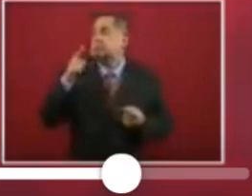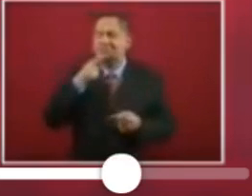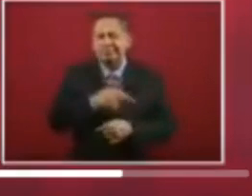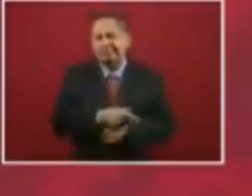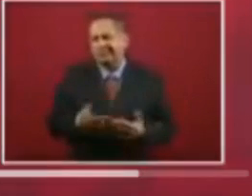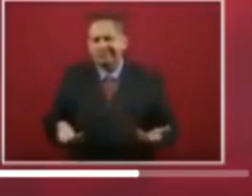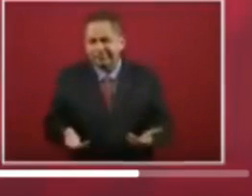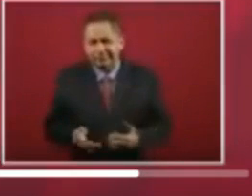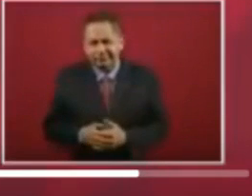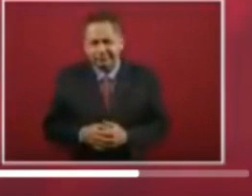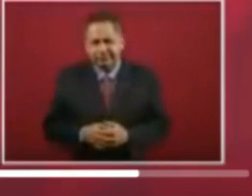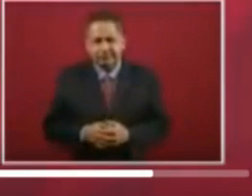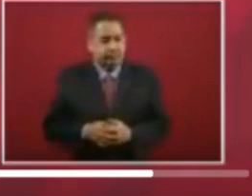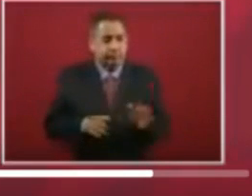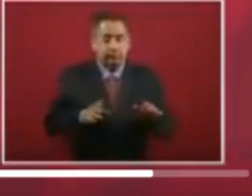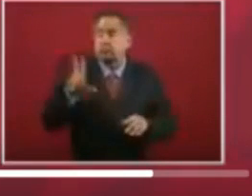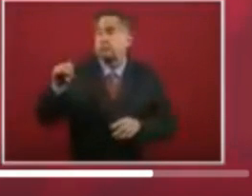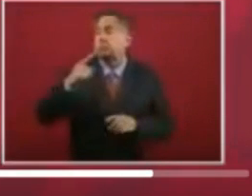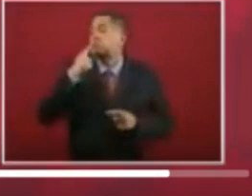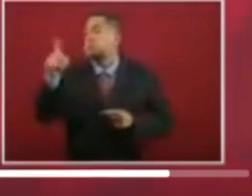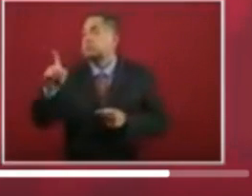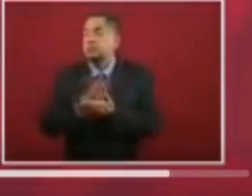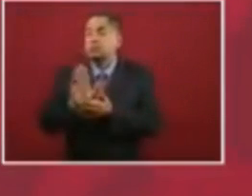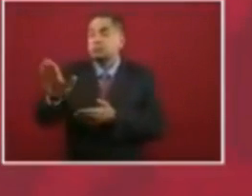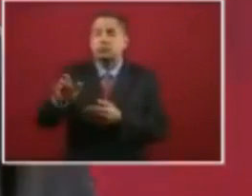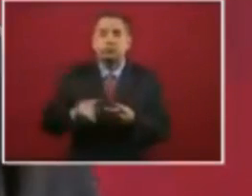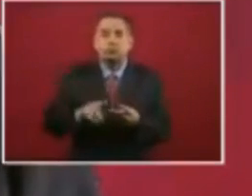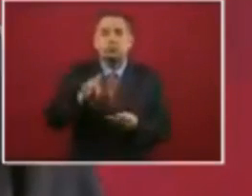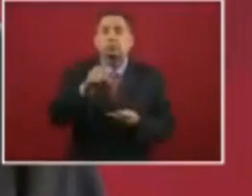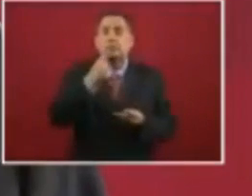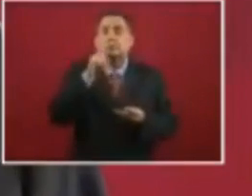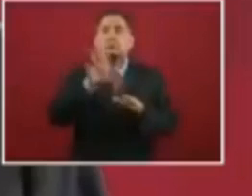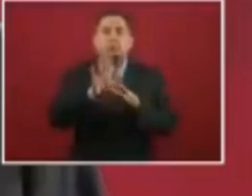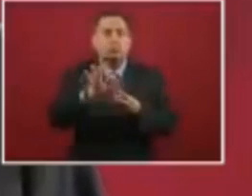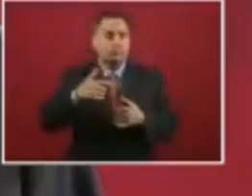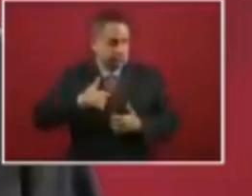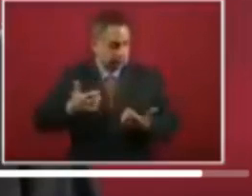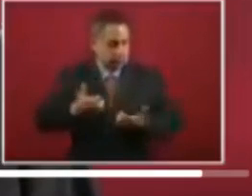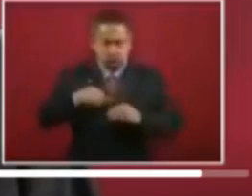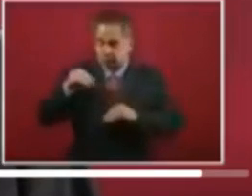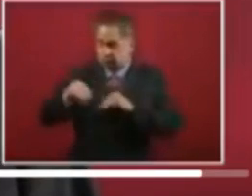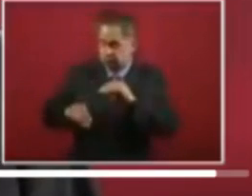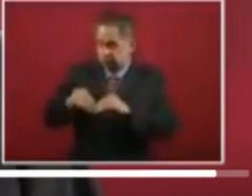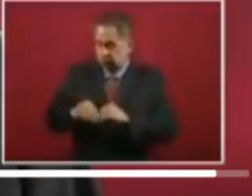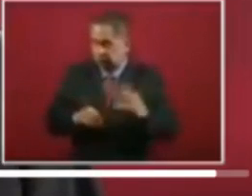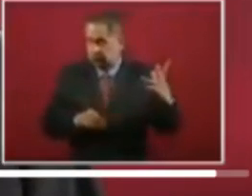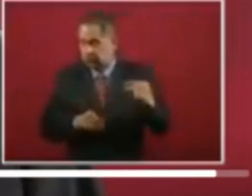el presentar amparos en contra de todas las obras que estamos haciendo.